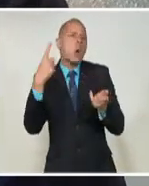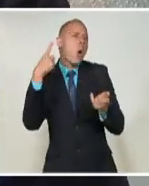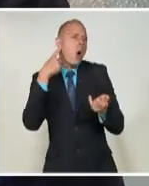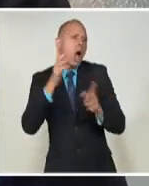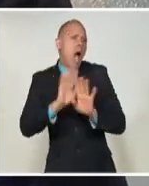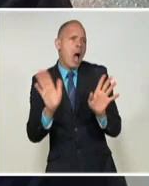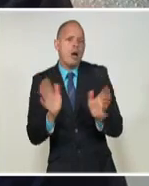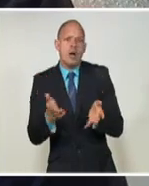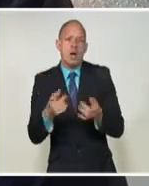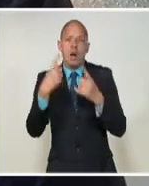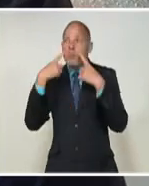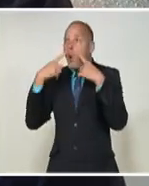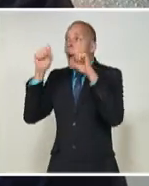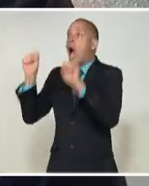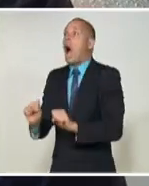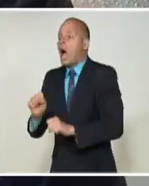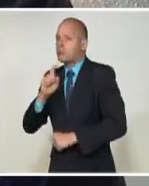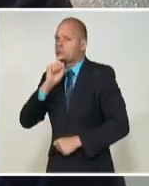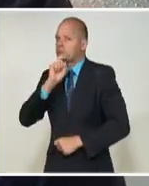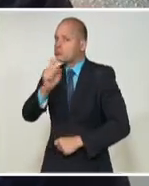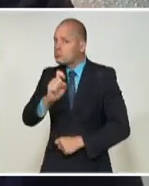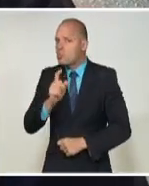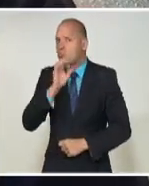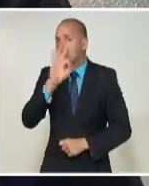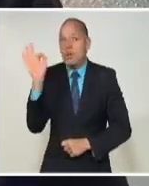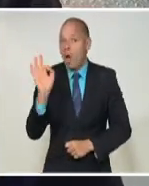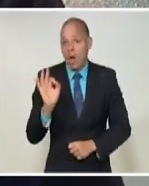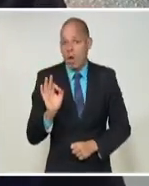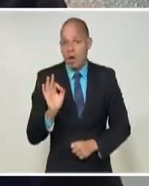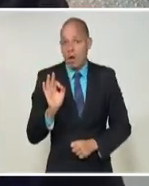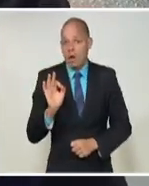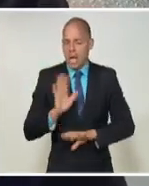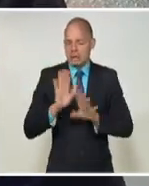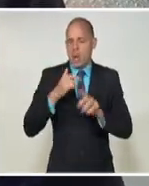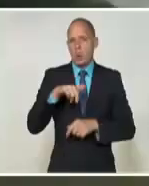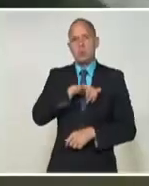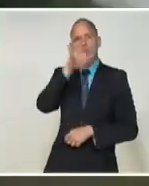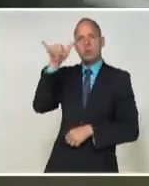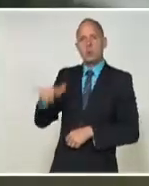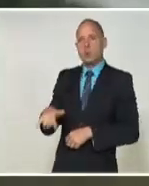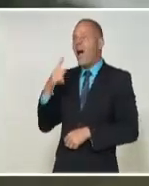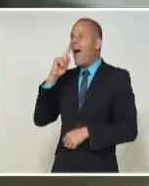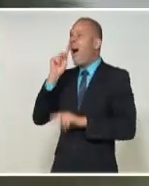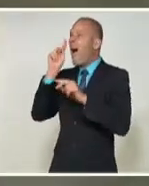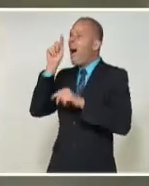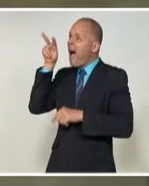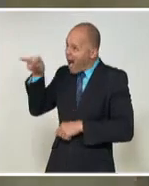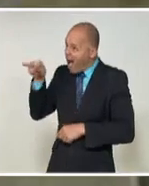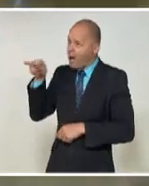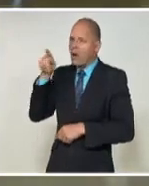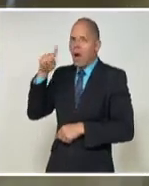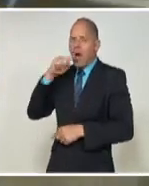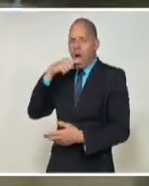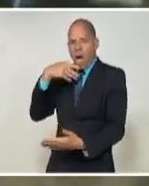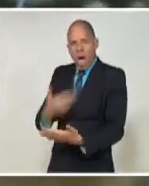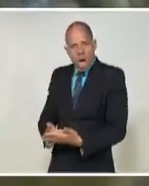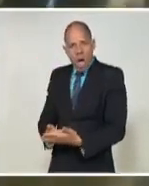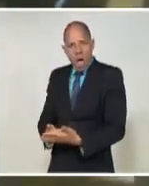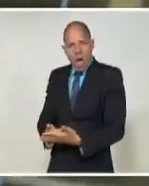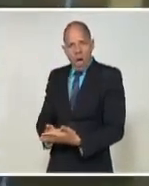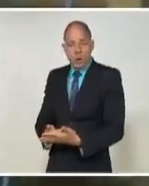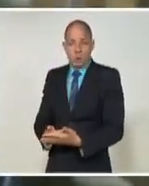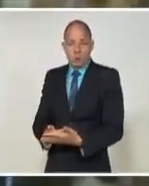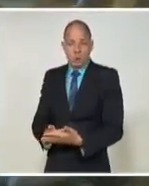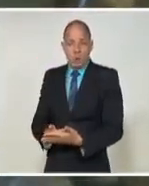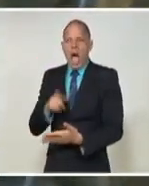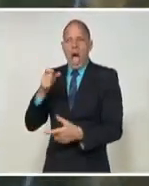realmente la esencia de su peligro en todos los sentidos. Y trabajar como agente de la Seguridad del Estado me